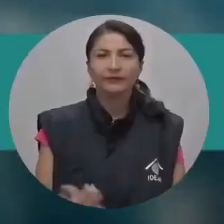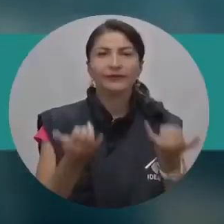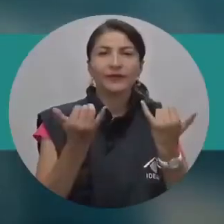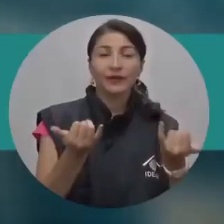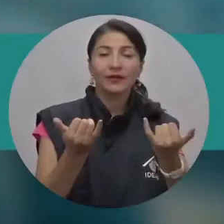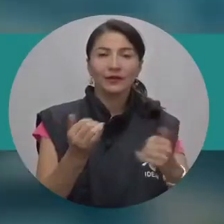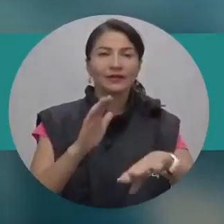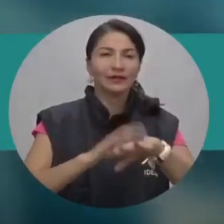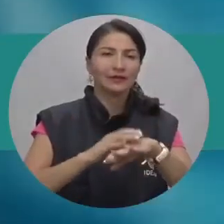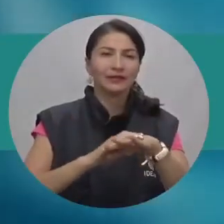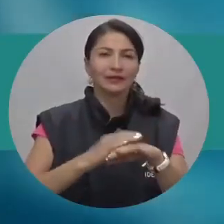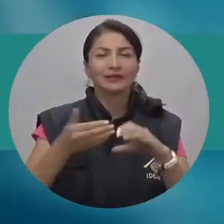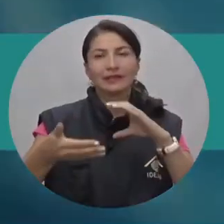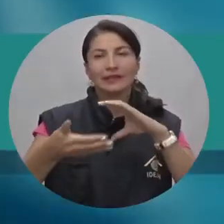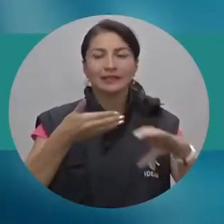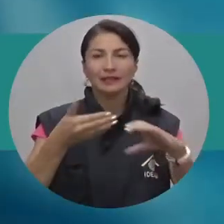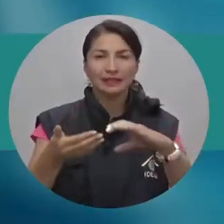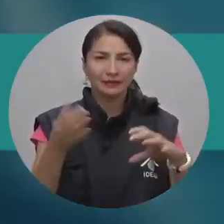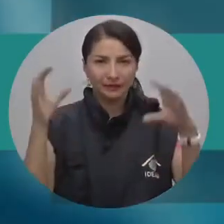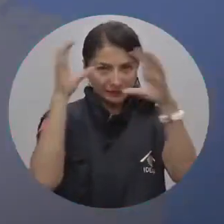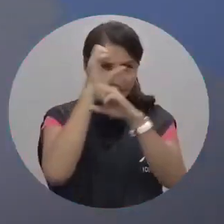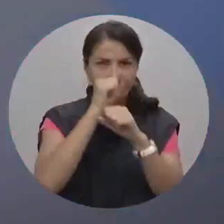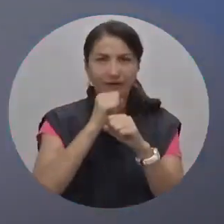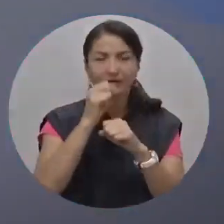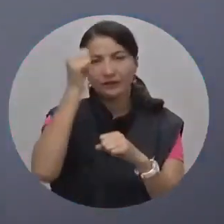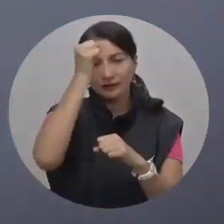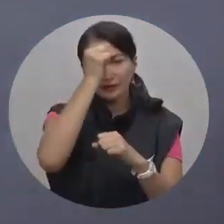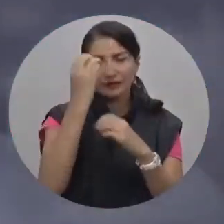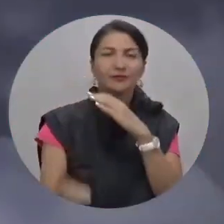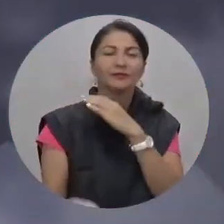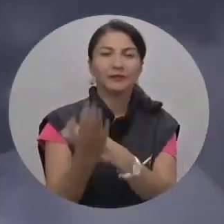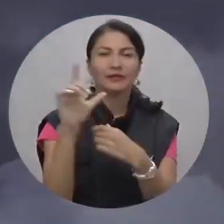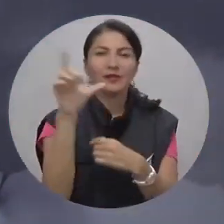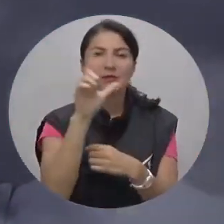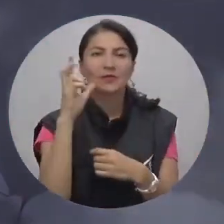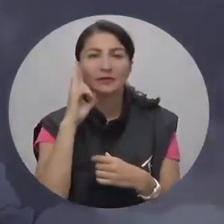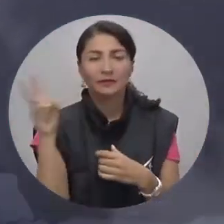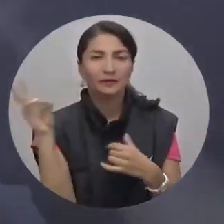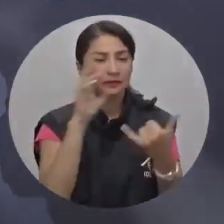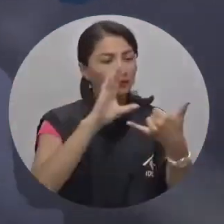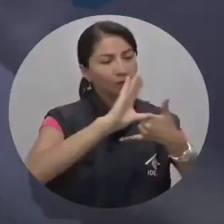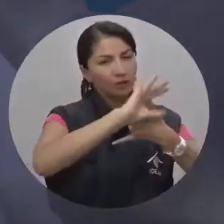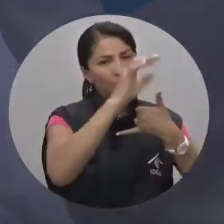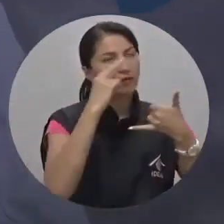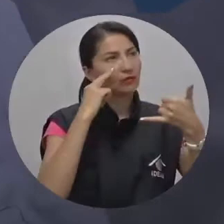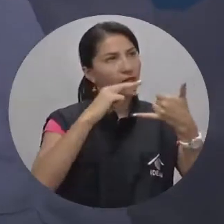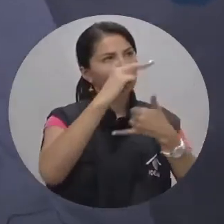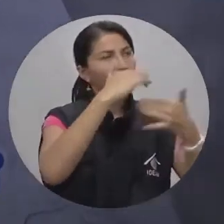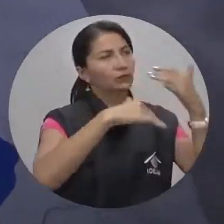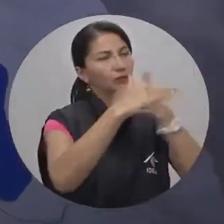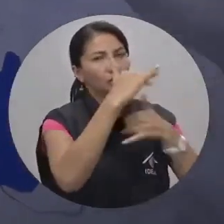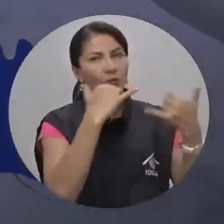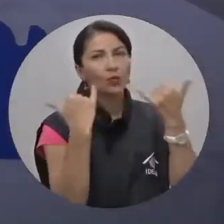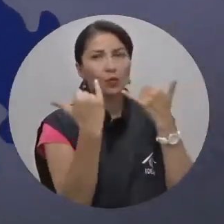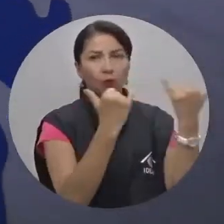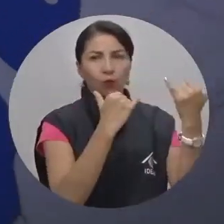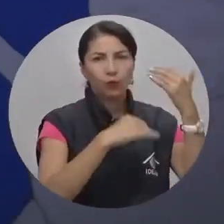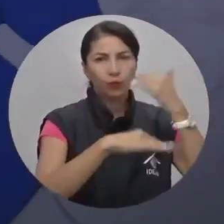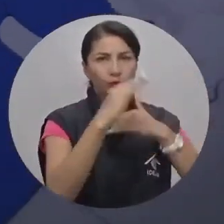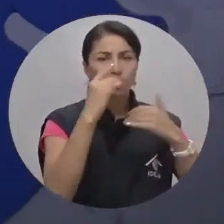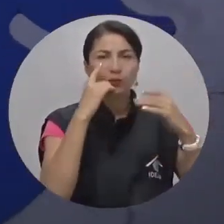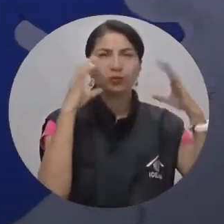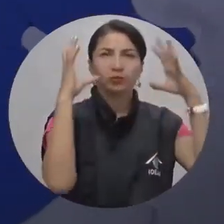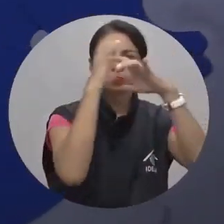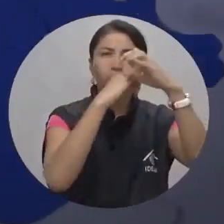Pronóstico del tiempo para la noche del domingo y la madrugada del lunes. La región Caribe espera para esta noche un aumento ligero en la nubosidad,